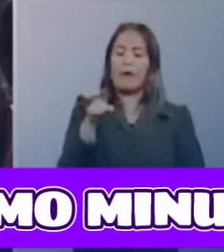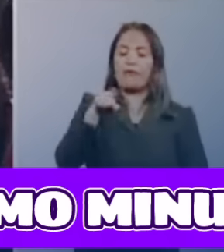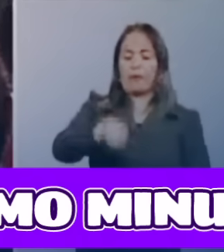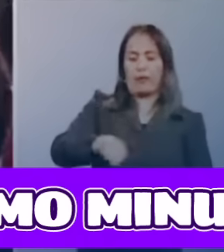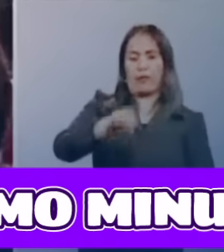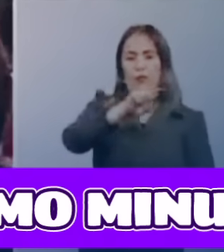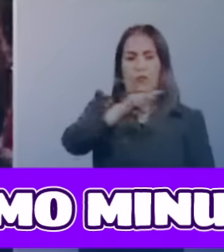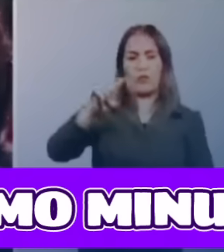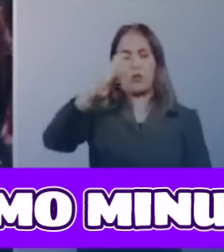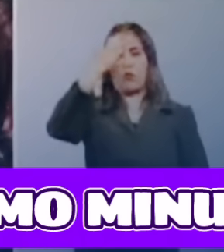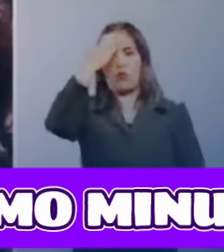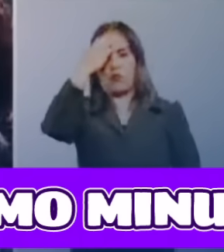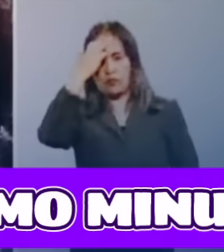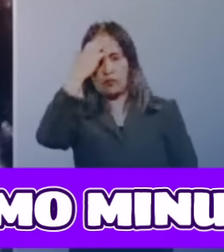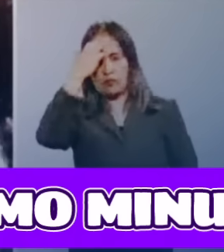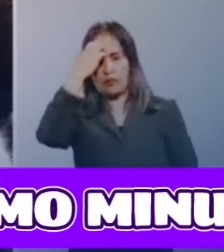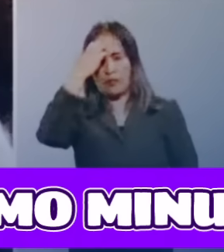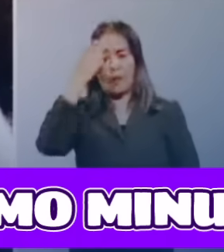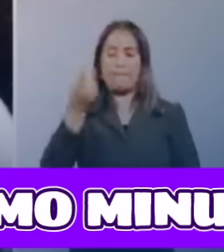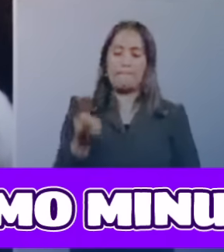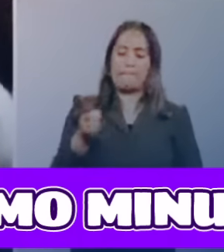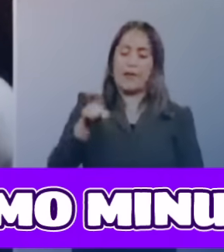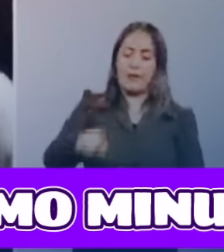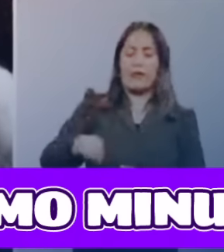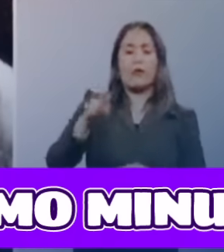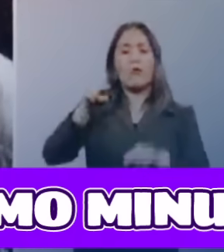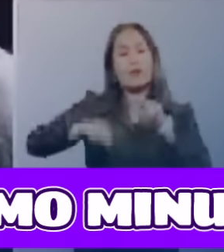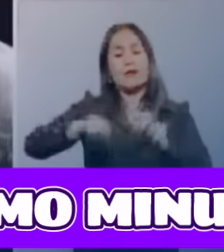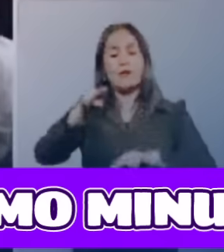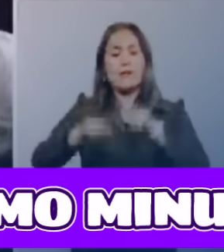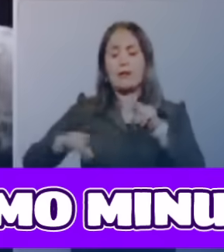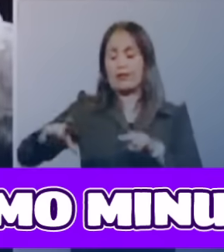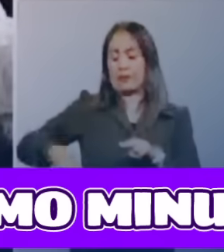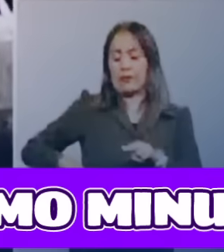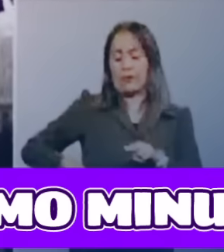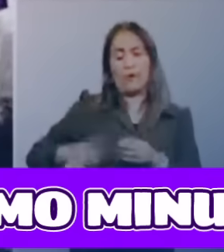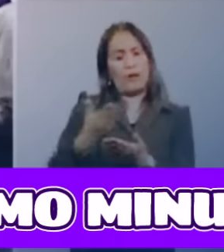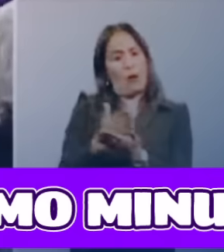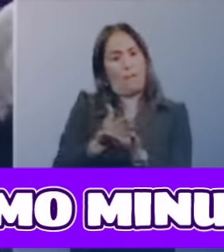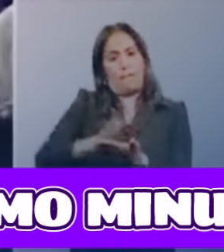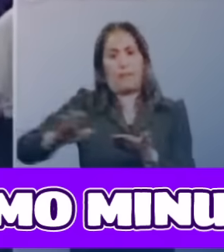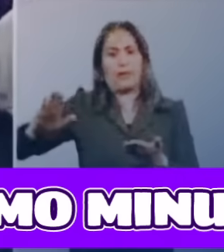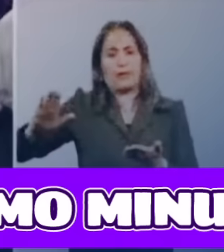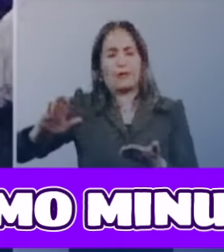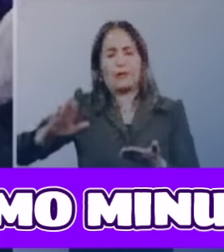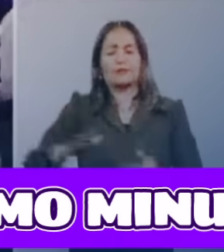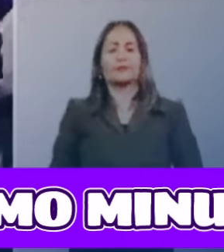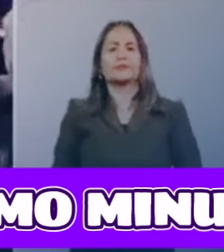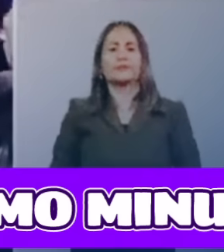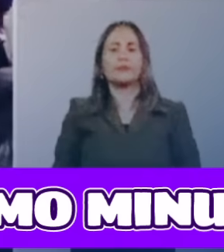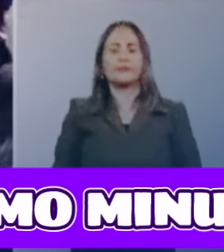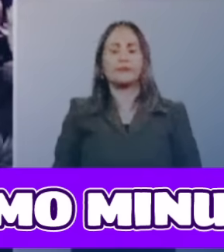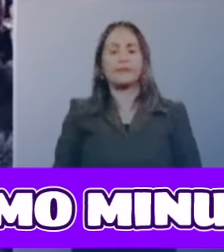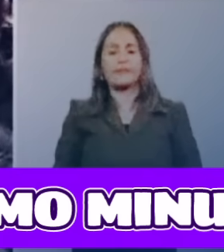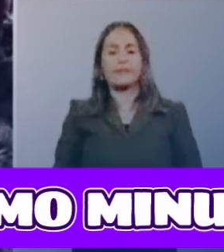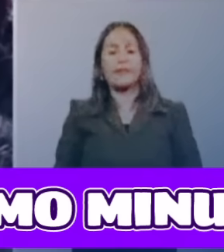un objetivo principal de la separación de los poderes públicos,